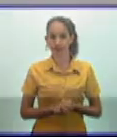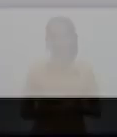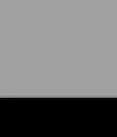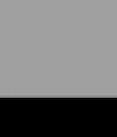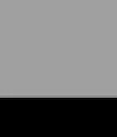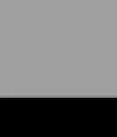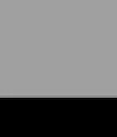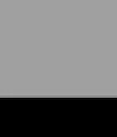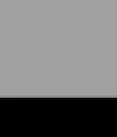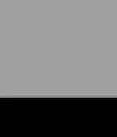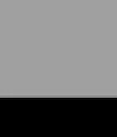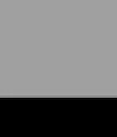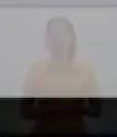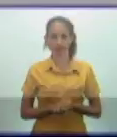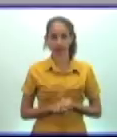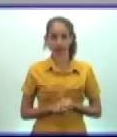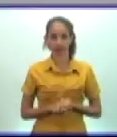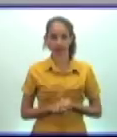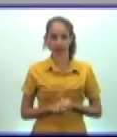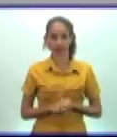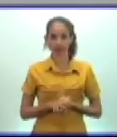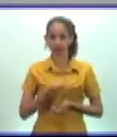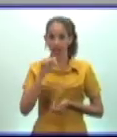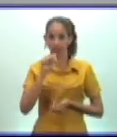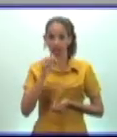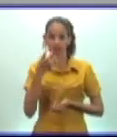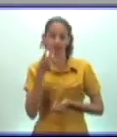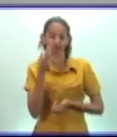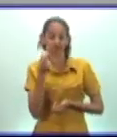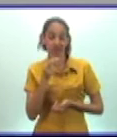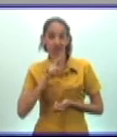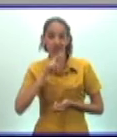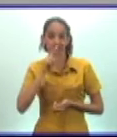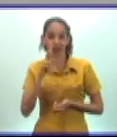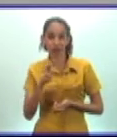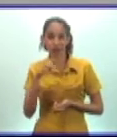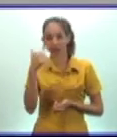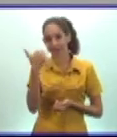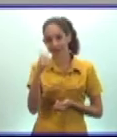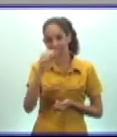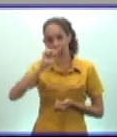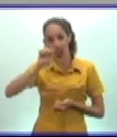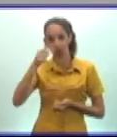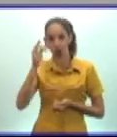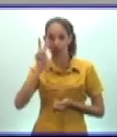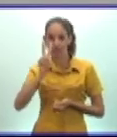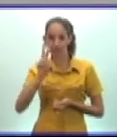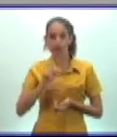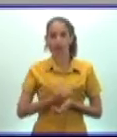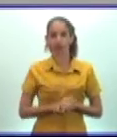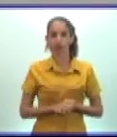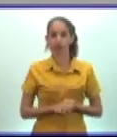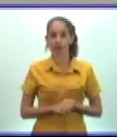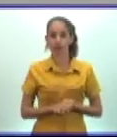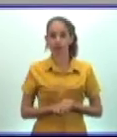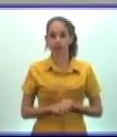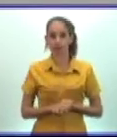Por lo tanto, el resultado de 8 más 2 un quinto es igual a 10,2. Ahora,